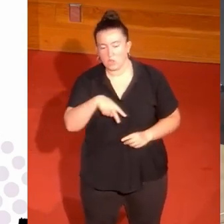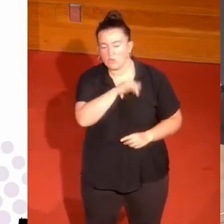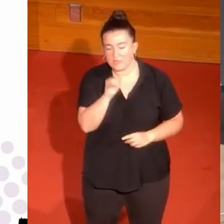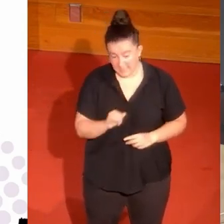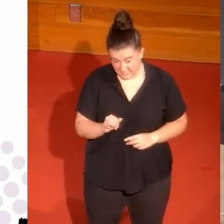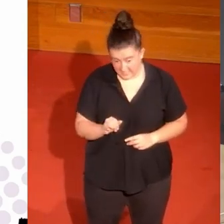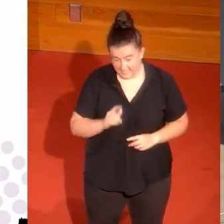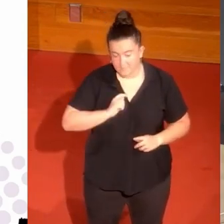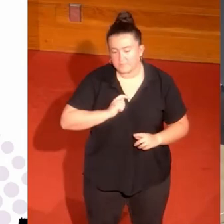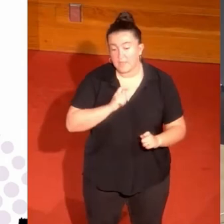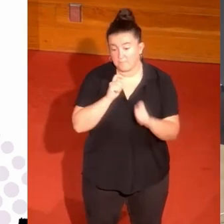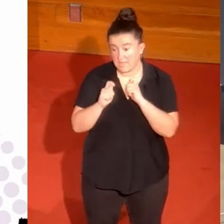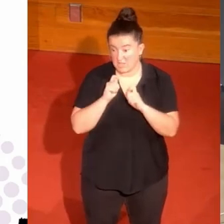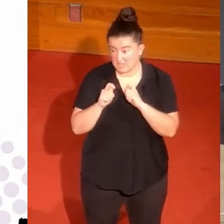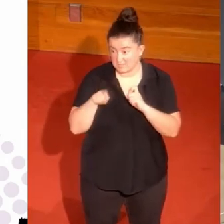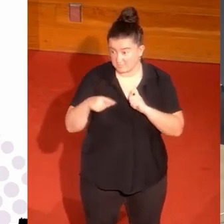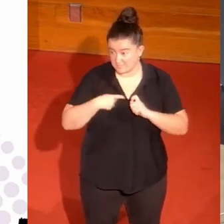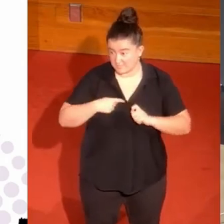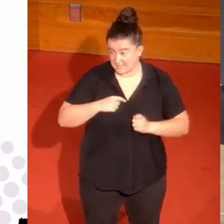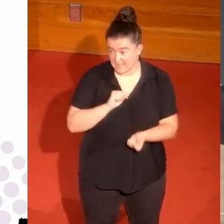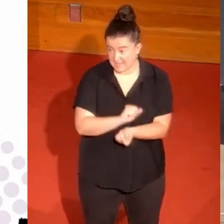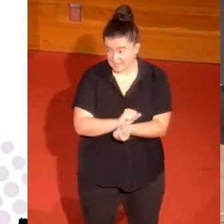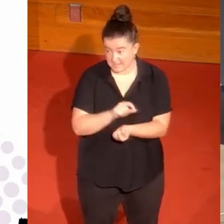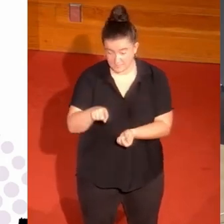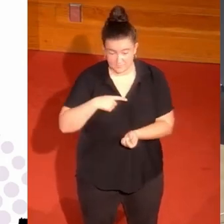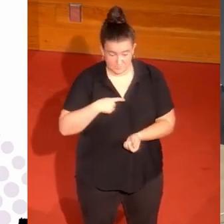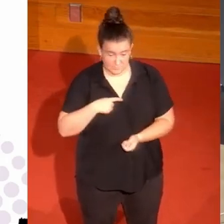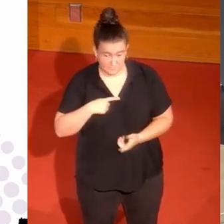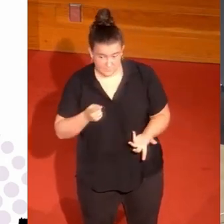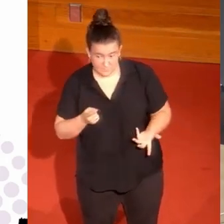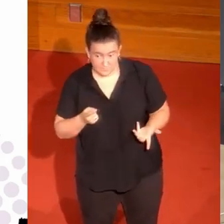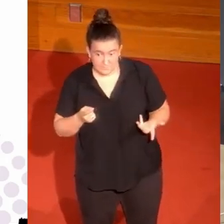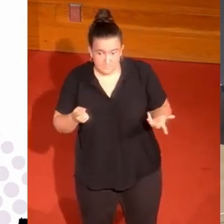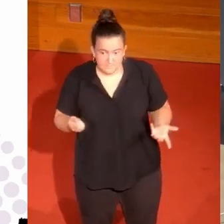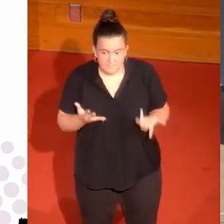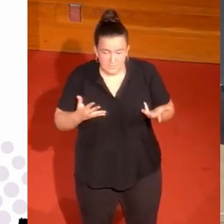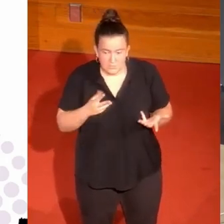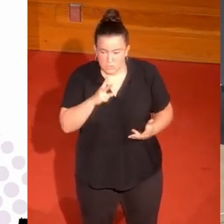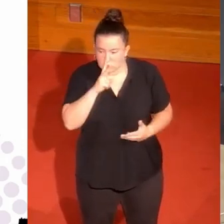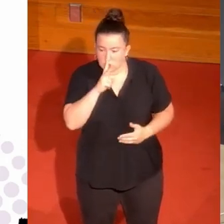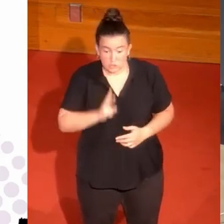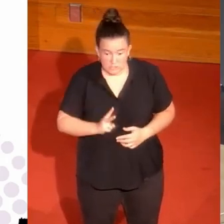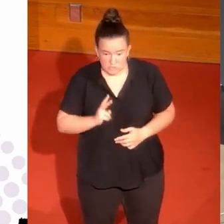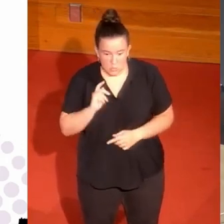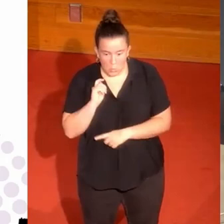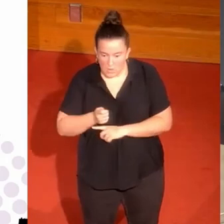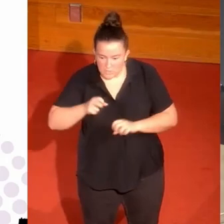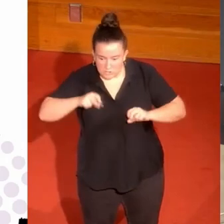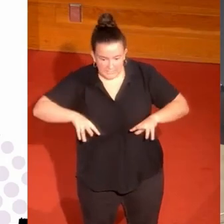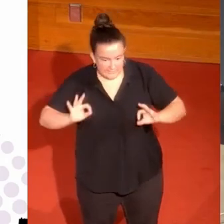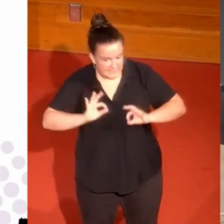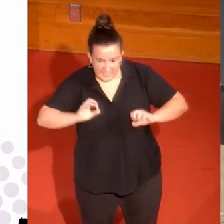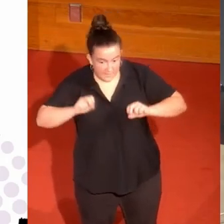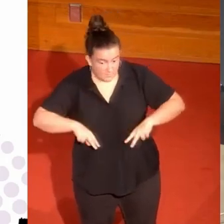estado en en una cárcel de la comunidad económica europea no y y que estuvo 2s años sin juicio y sin nada Creo